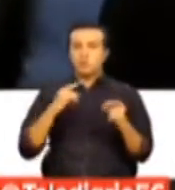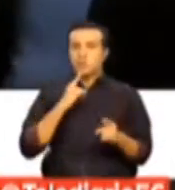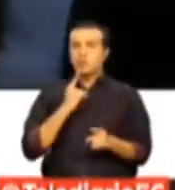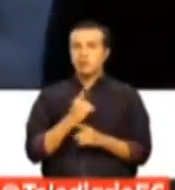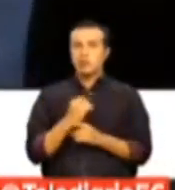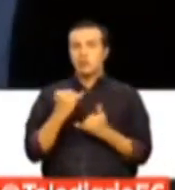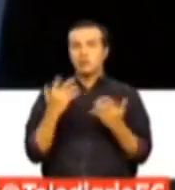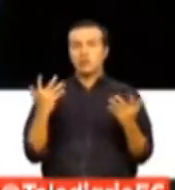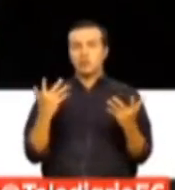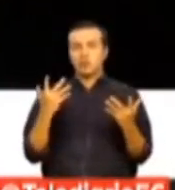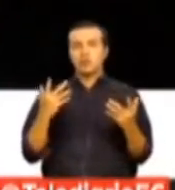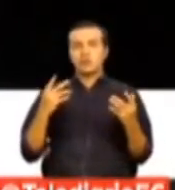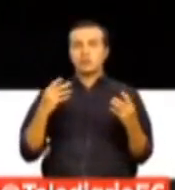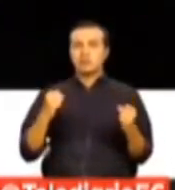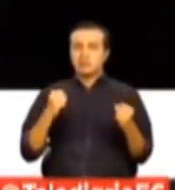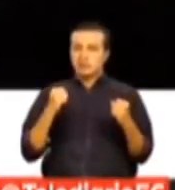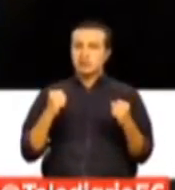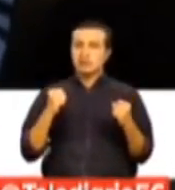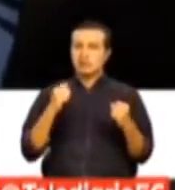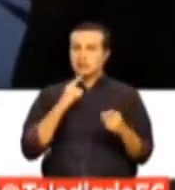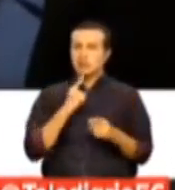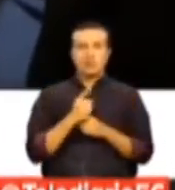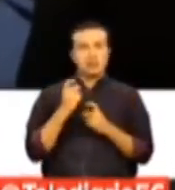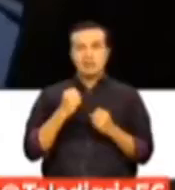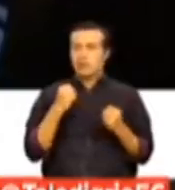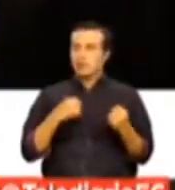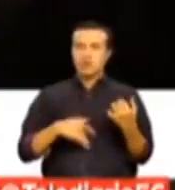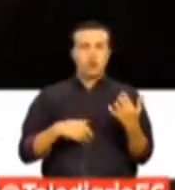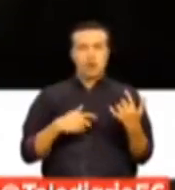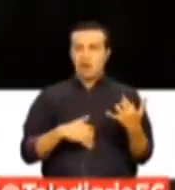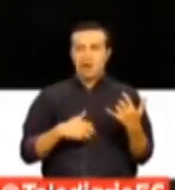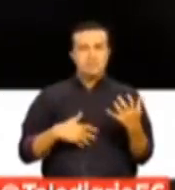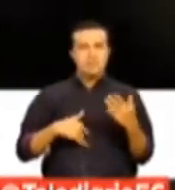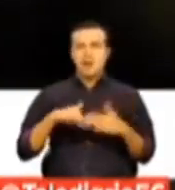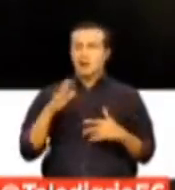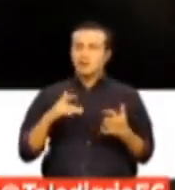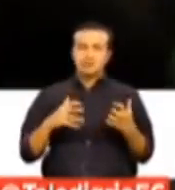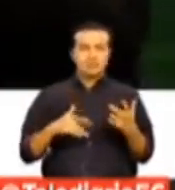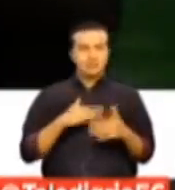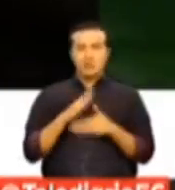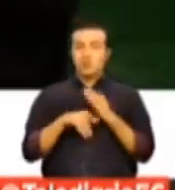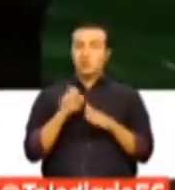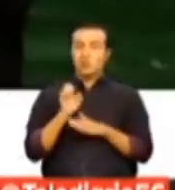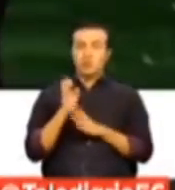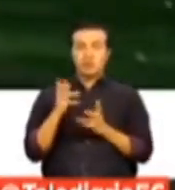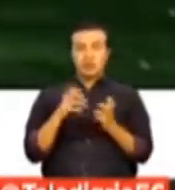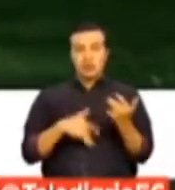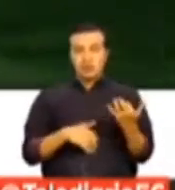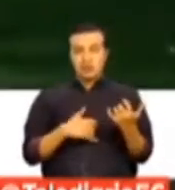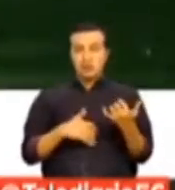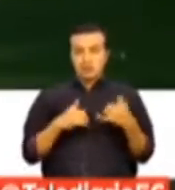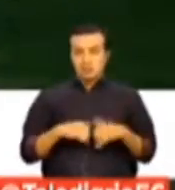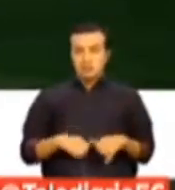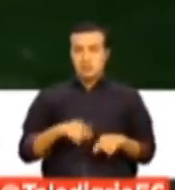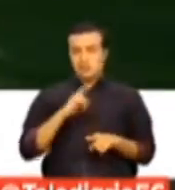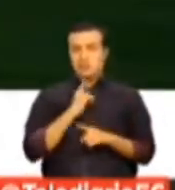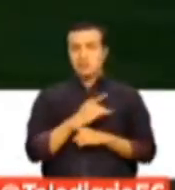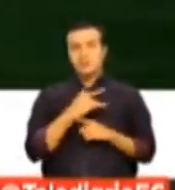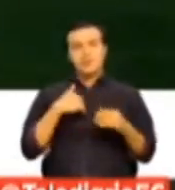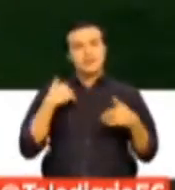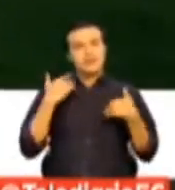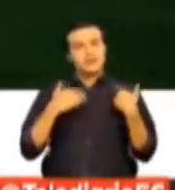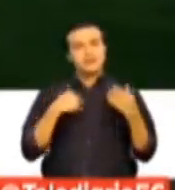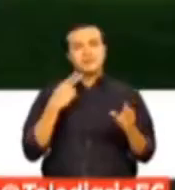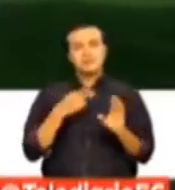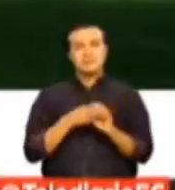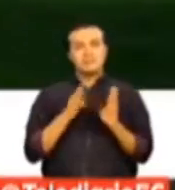momento de sacarnos esas ganas que teníamos, que tenemos de tocar para todos los ecuatorianos. Y bueno, y contento de participar